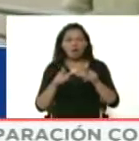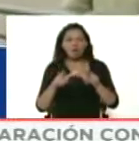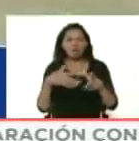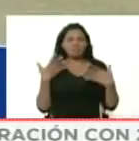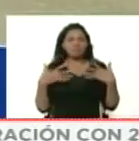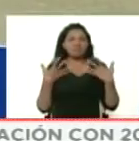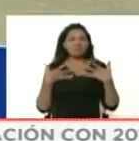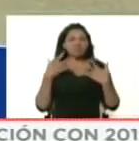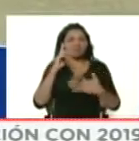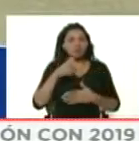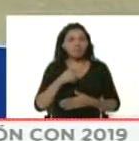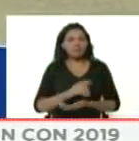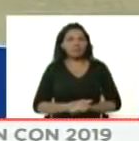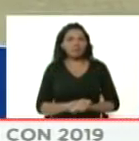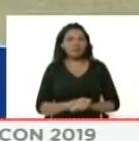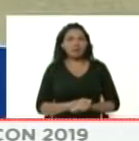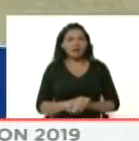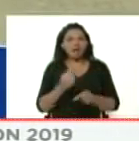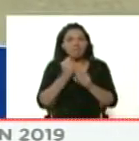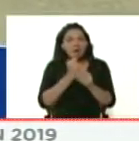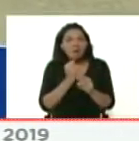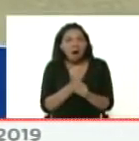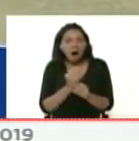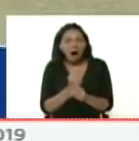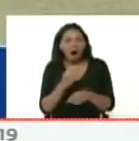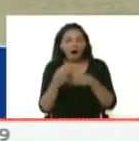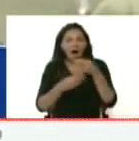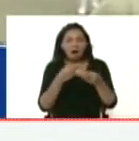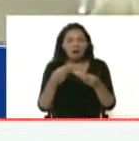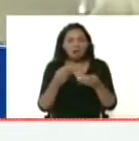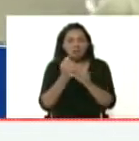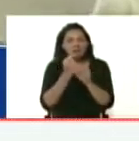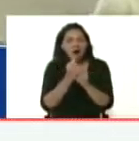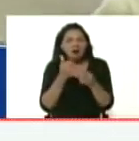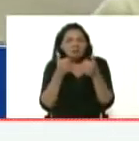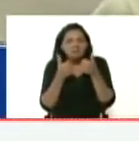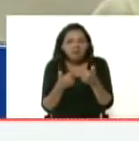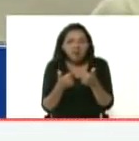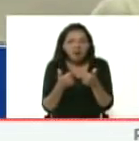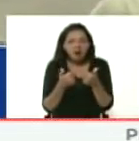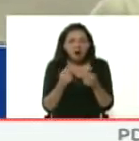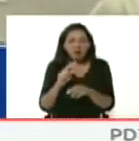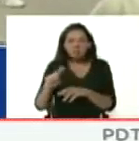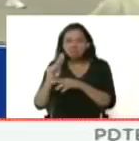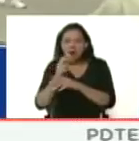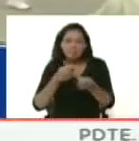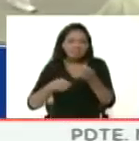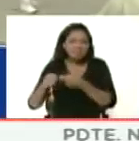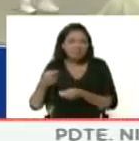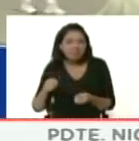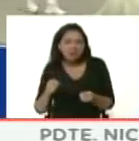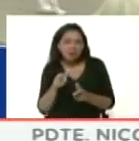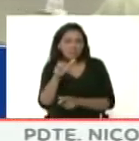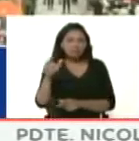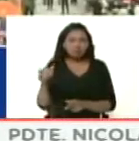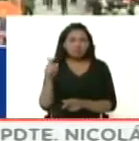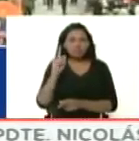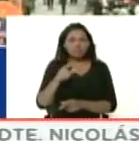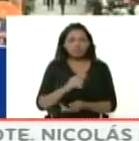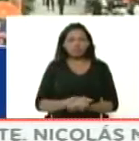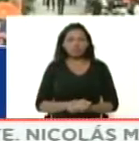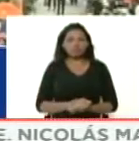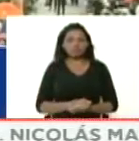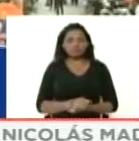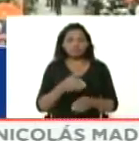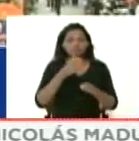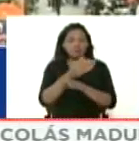diversión a trabajar, a cumplir su deber, a ser útiles a la ciudadanía, a ser útiles